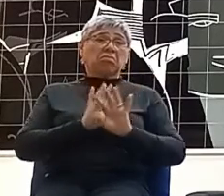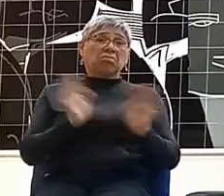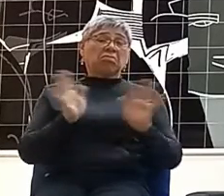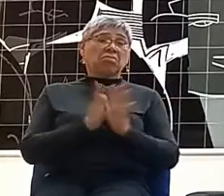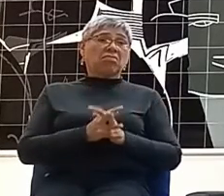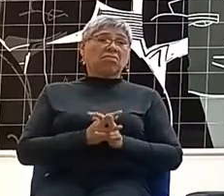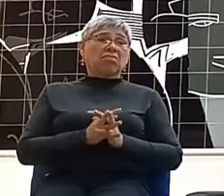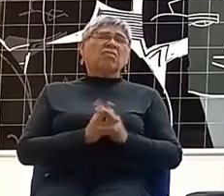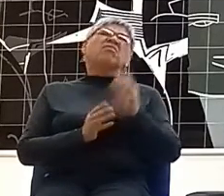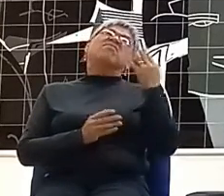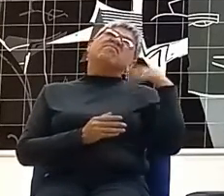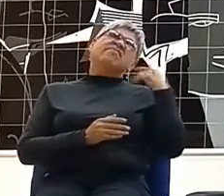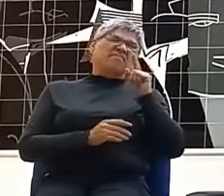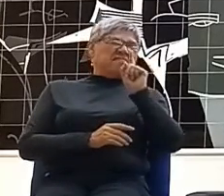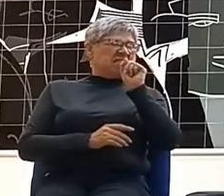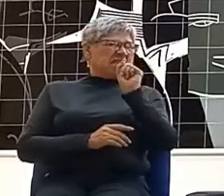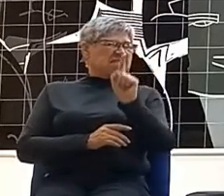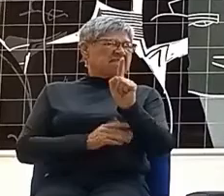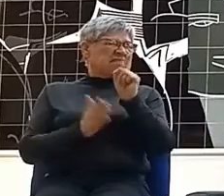estamos hablando de